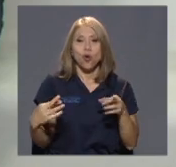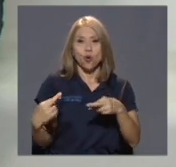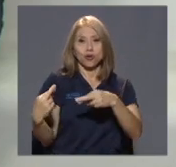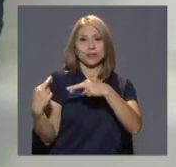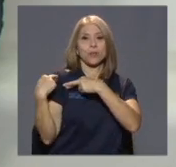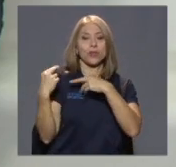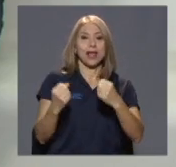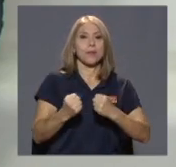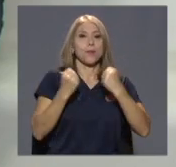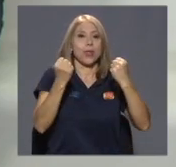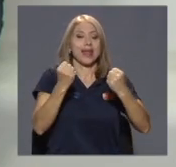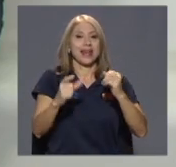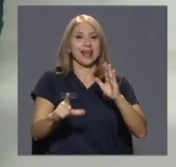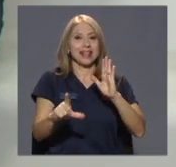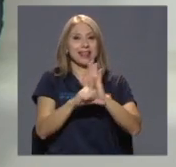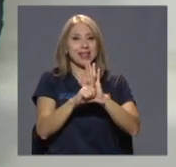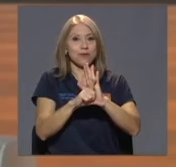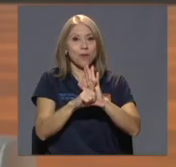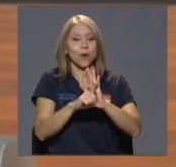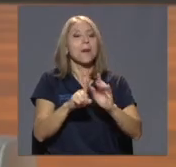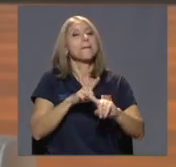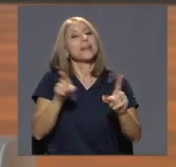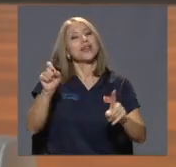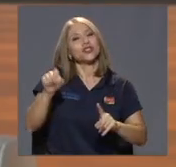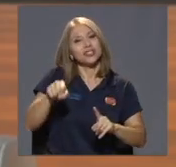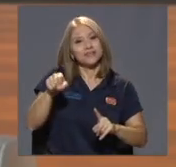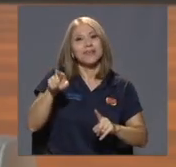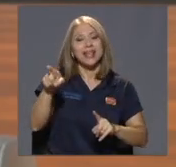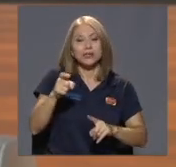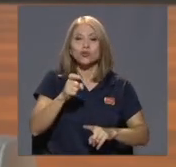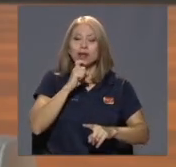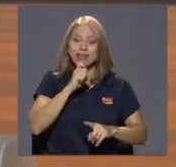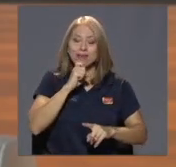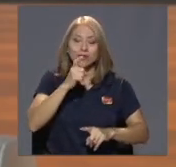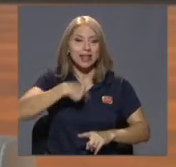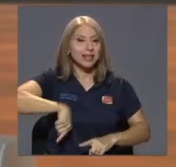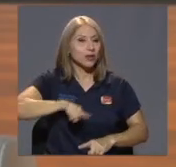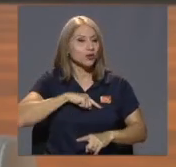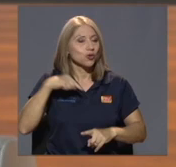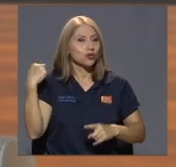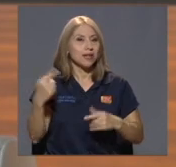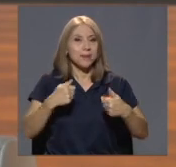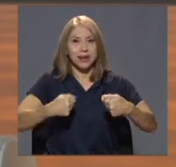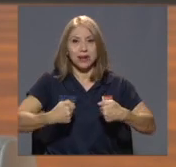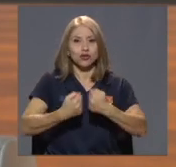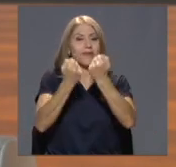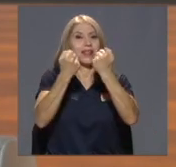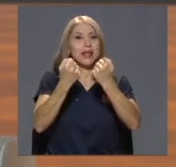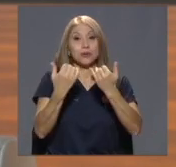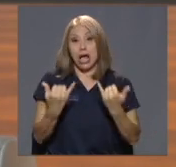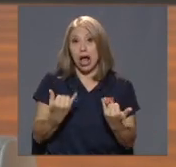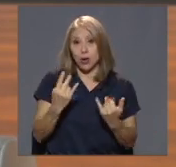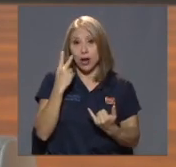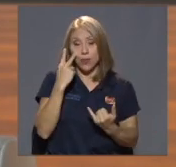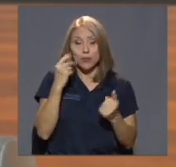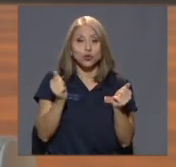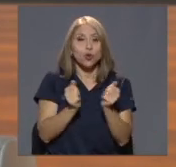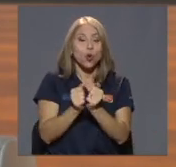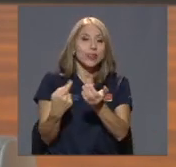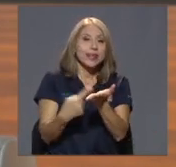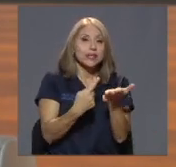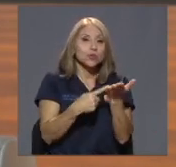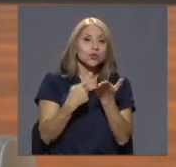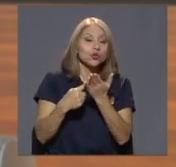una dificultad a la que nos enfrentamos siempre desde el Estado. Lo vimos ahora con la discusión, digamos, técnica